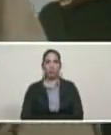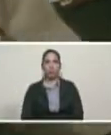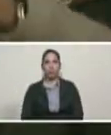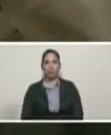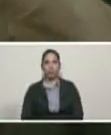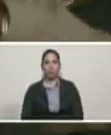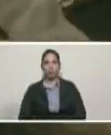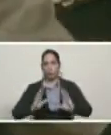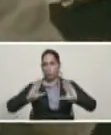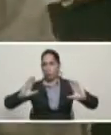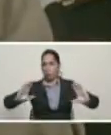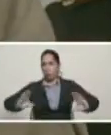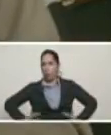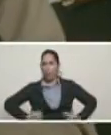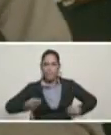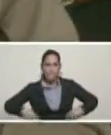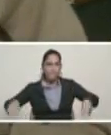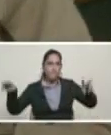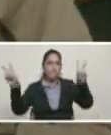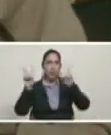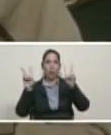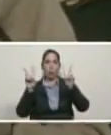un cuerpo de valores,